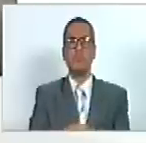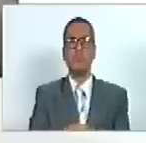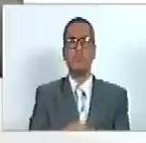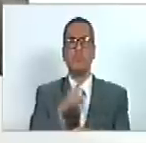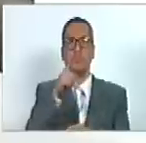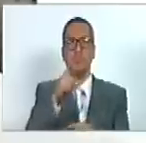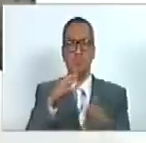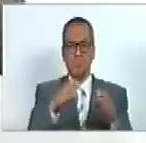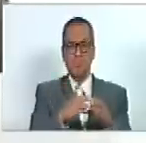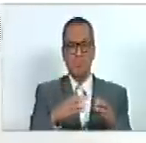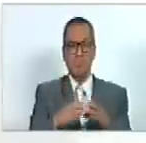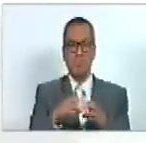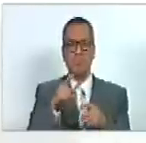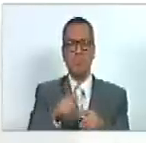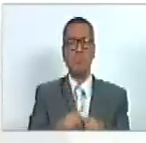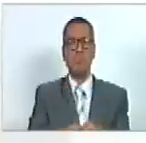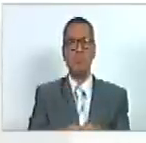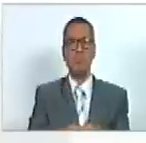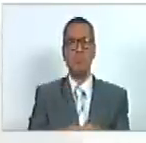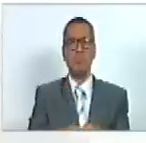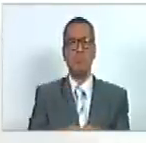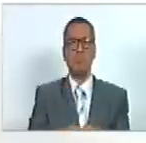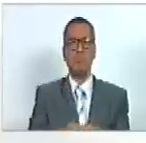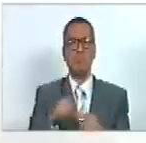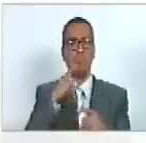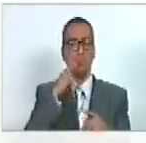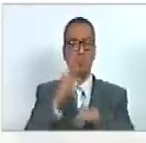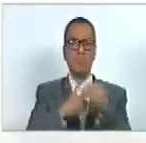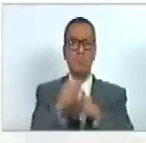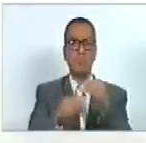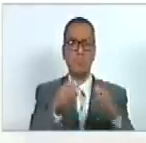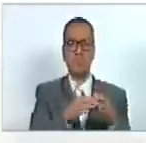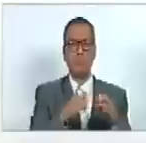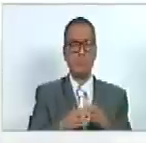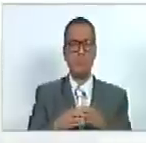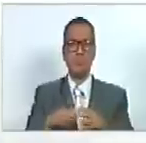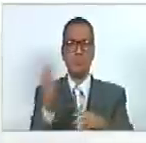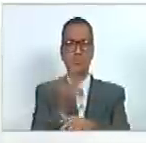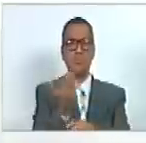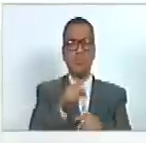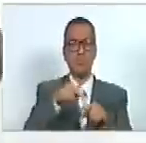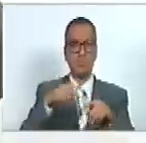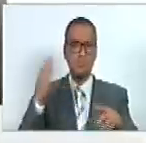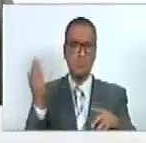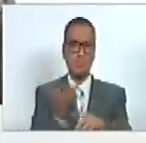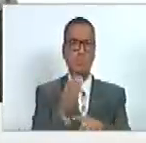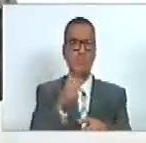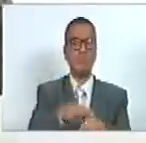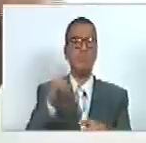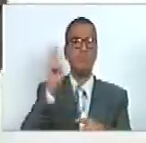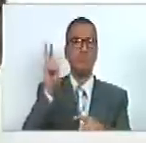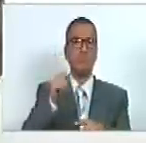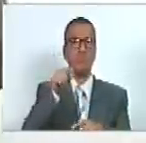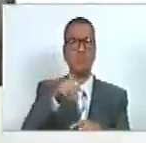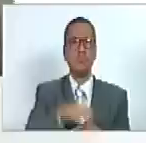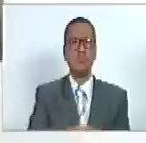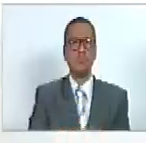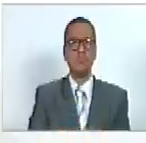una oficina donde se perpetran los actos de agresión contra Venezuela, donde